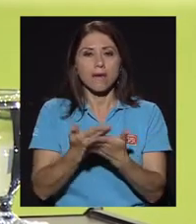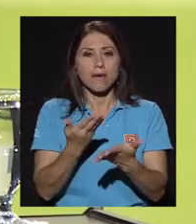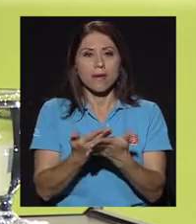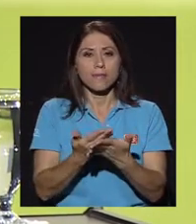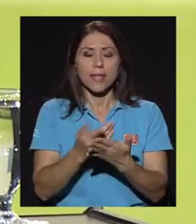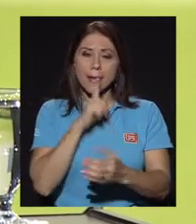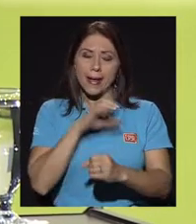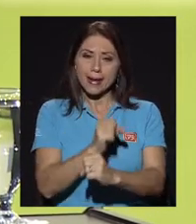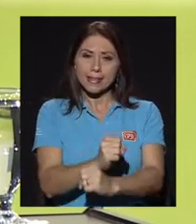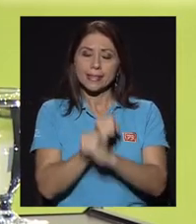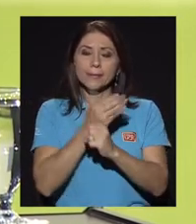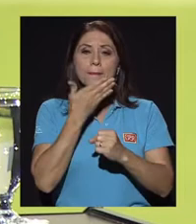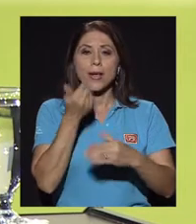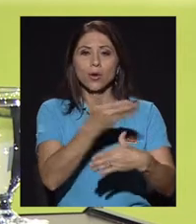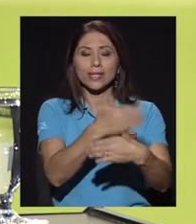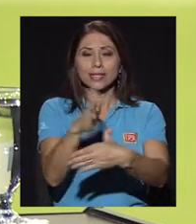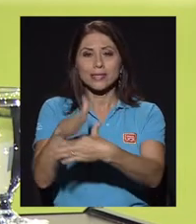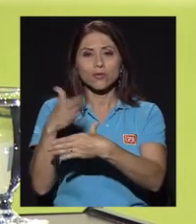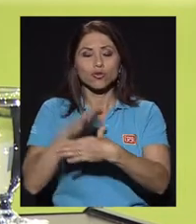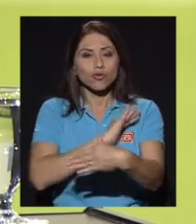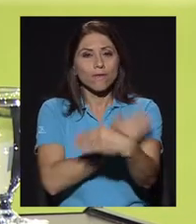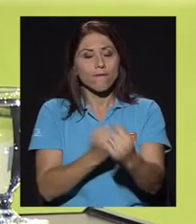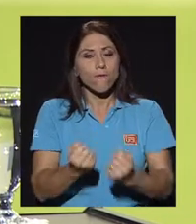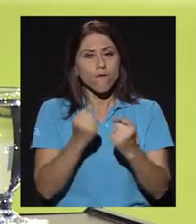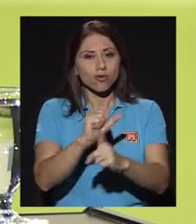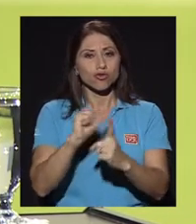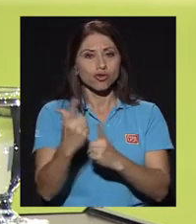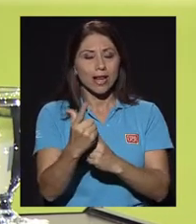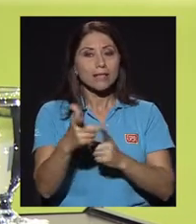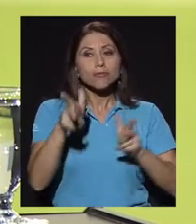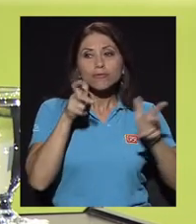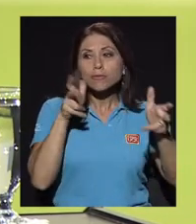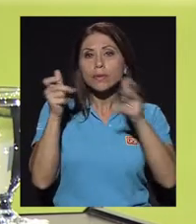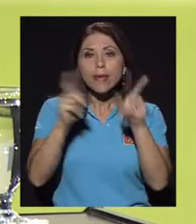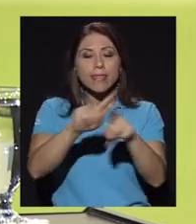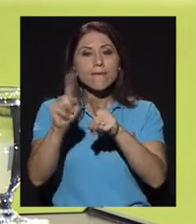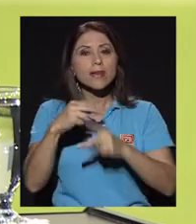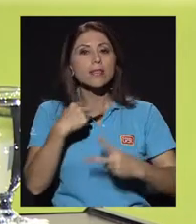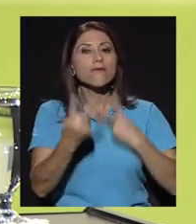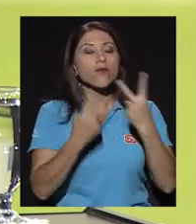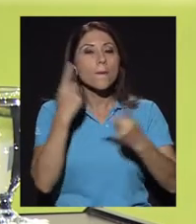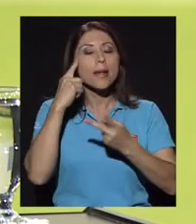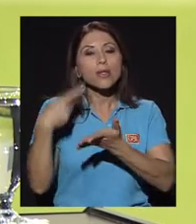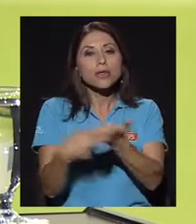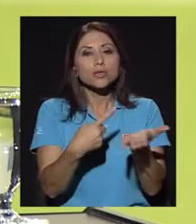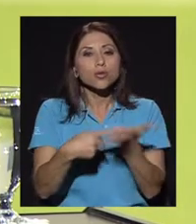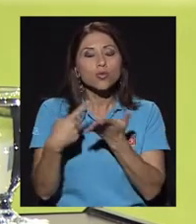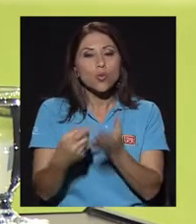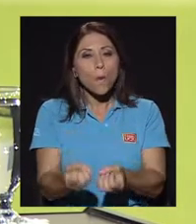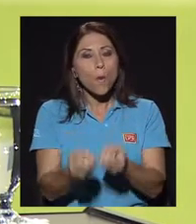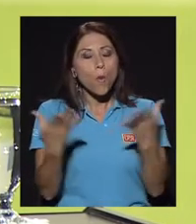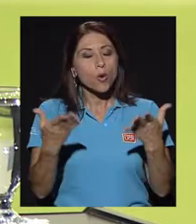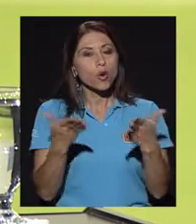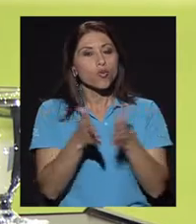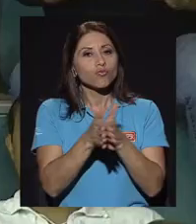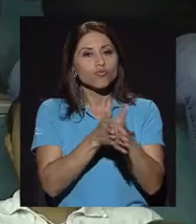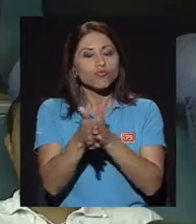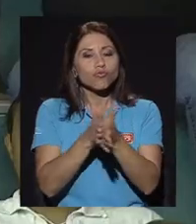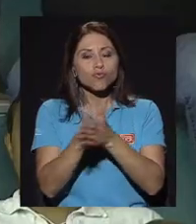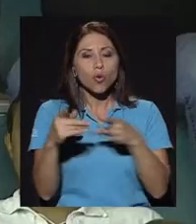una mejor distribución de fuerzas sociales, donde se escuchen otras voces en la producción de un discurso público rico y complejo.